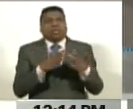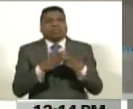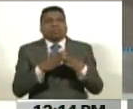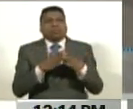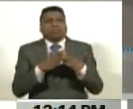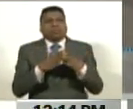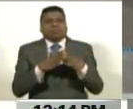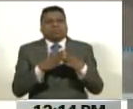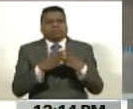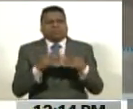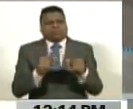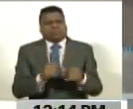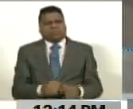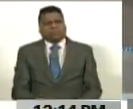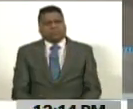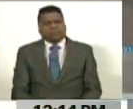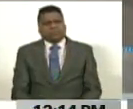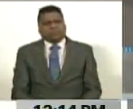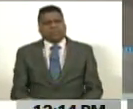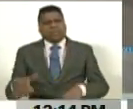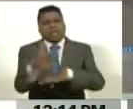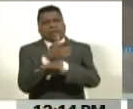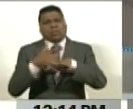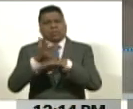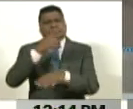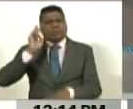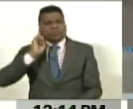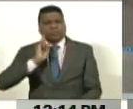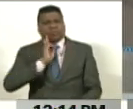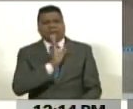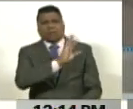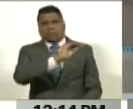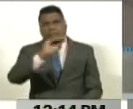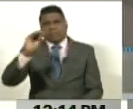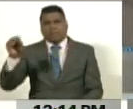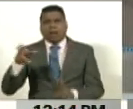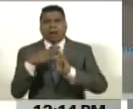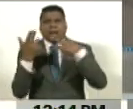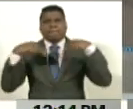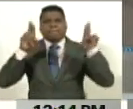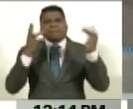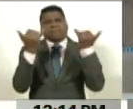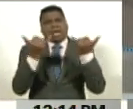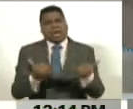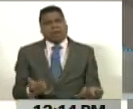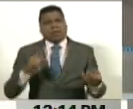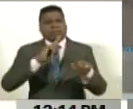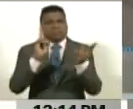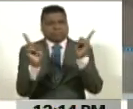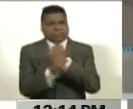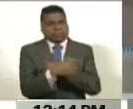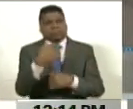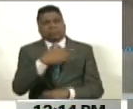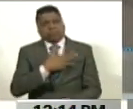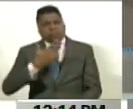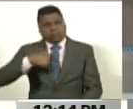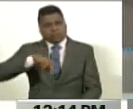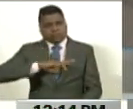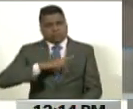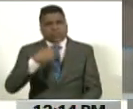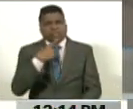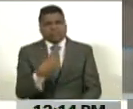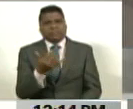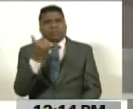macabra de quienes desde el gobierno bolivariano llamamos a la paz. Nosotros en este caso, al contrario, le decimos que su inacción,